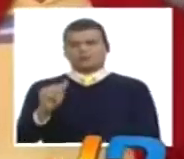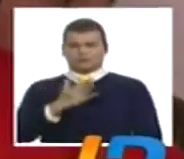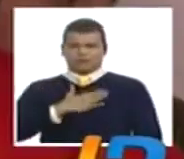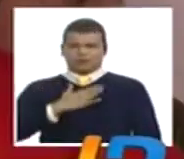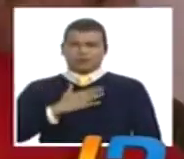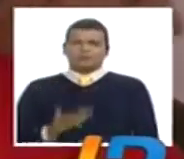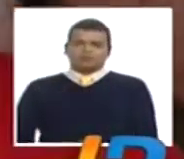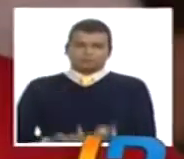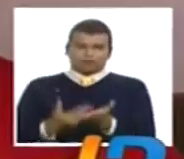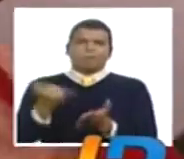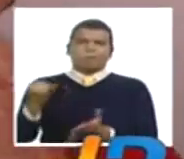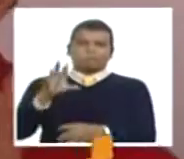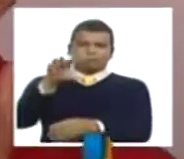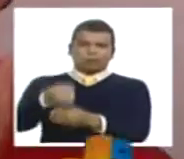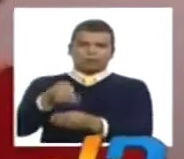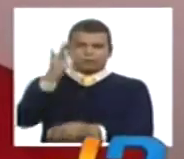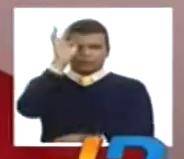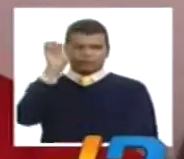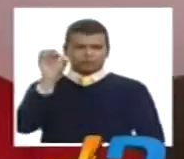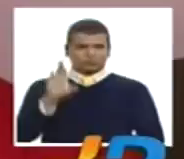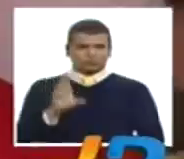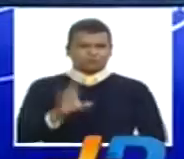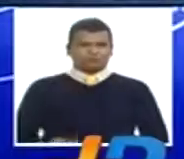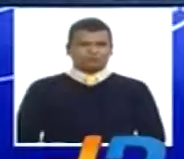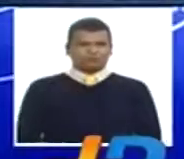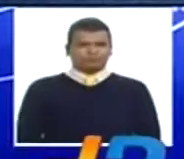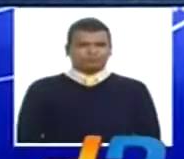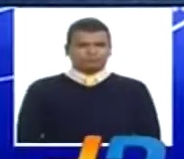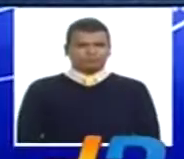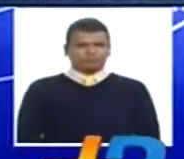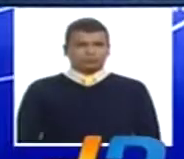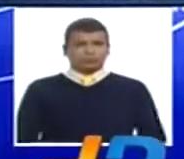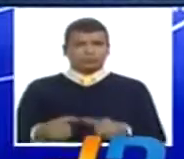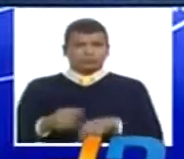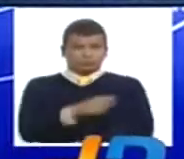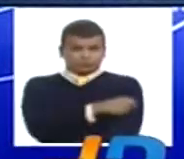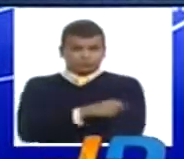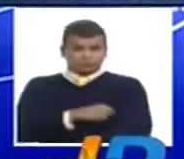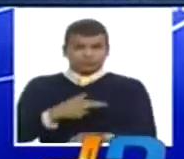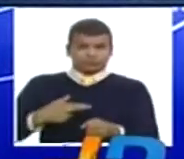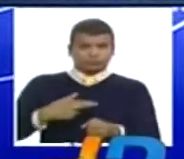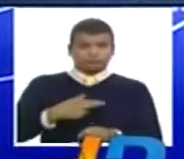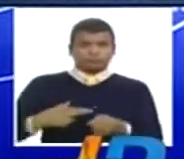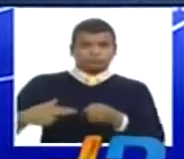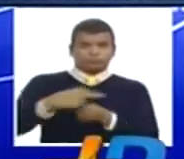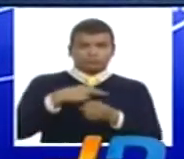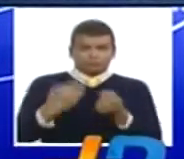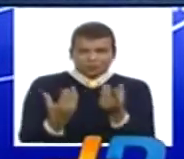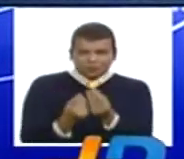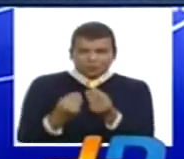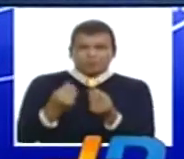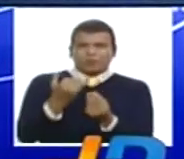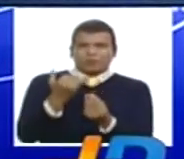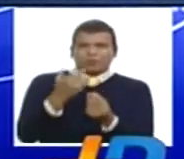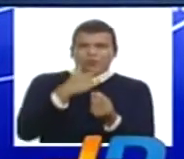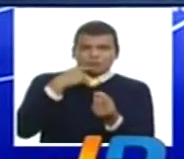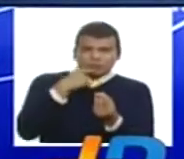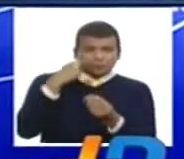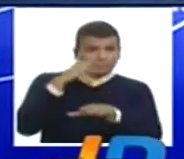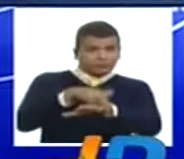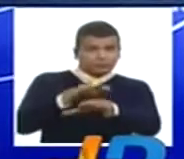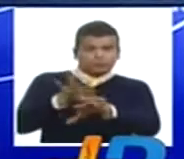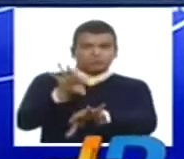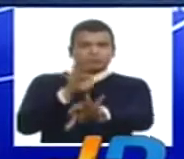que continúa recuperándose en una clínica de la ciudad. El Comité Regional del Partido Liberal definió en una reunión el mecanismo de elección